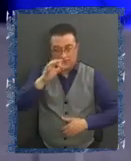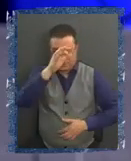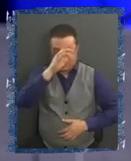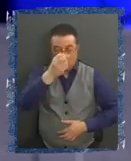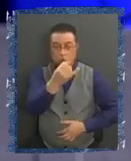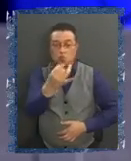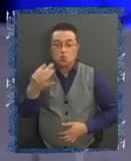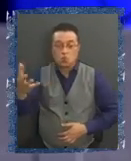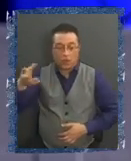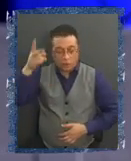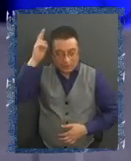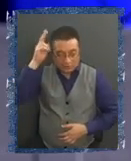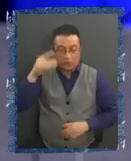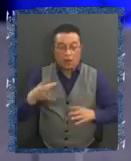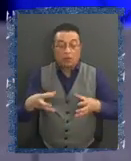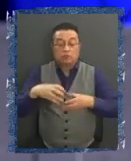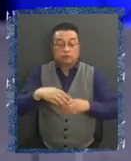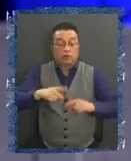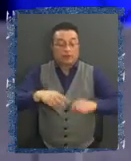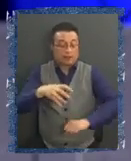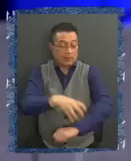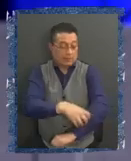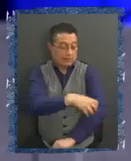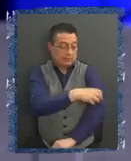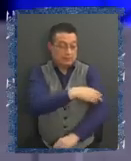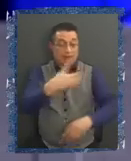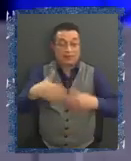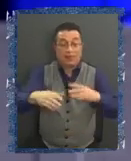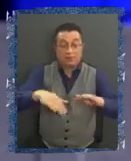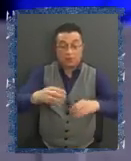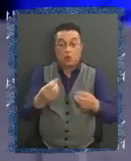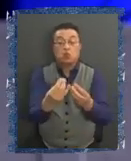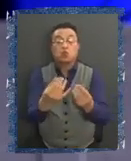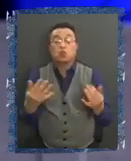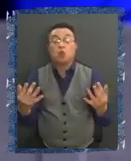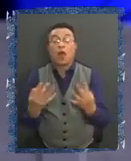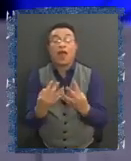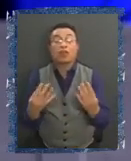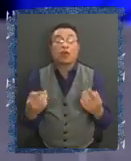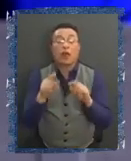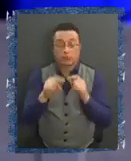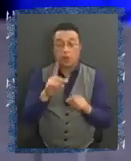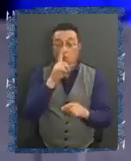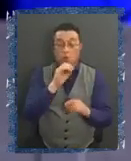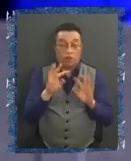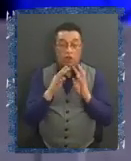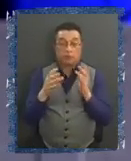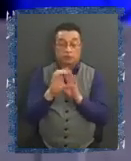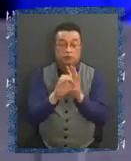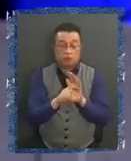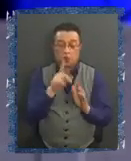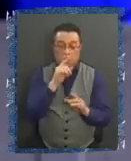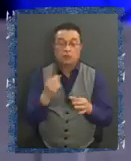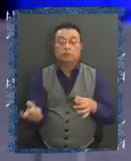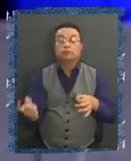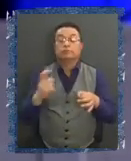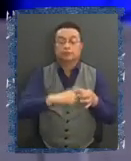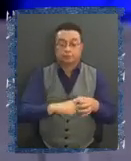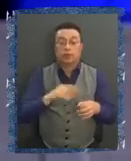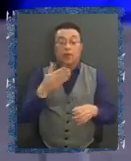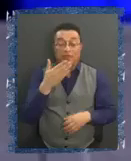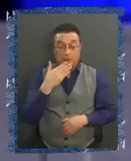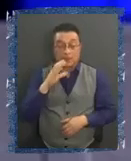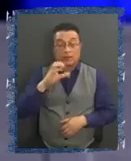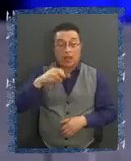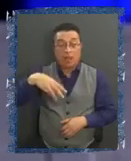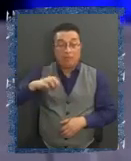sea proporcional al distrito donde pertenezcan. Y va a ser como en el fondo la Convención Constitucional que se agregaron estos escaños. En la Cámara de las Regiones